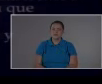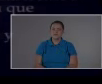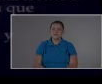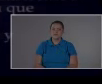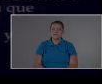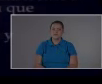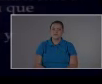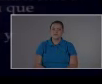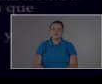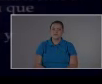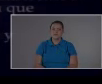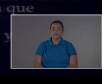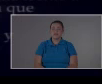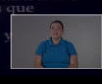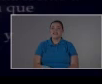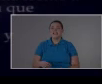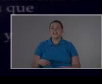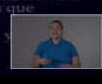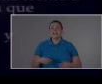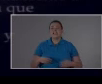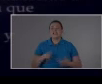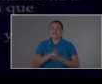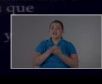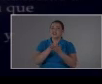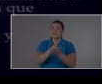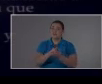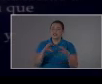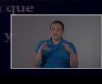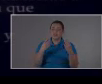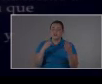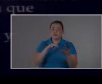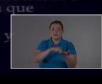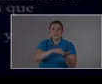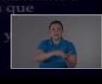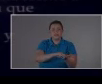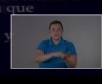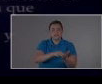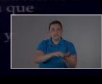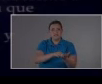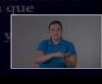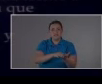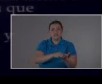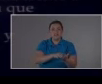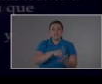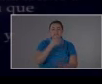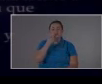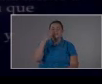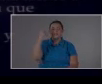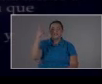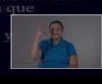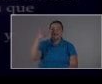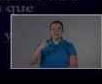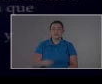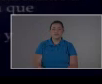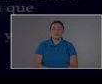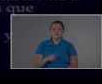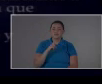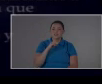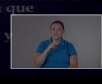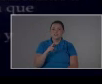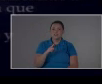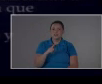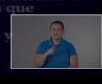servir como una medicina curativa, hermano. La palabra del Señor, un bálsamo de Dios. Dice del